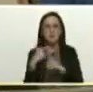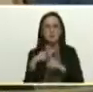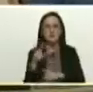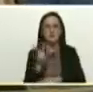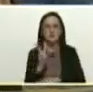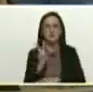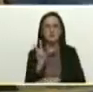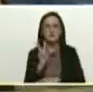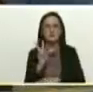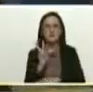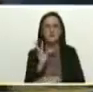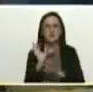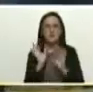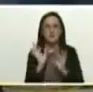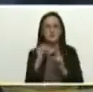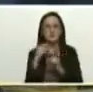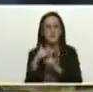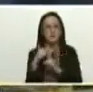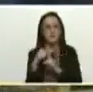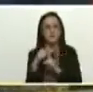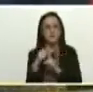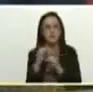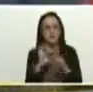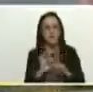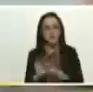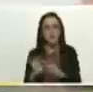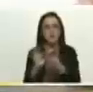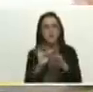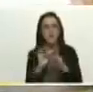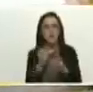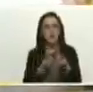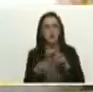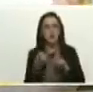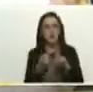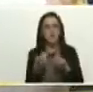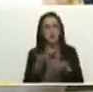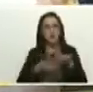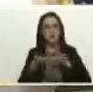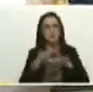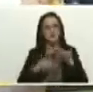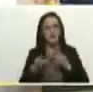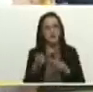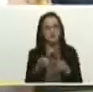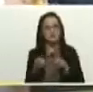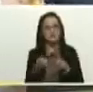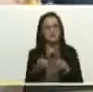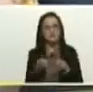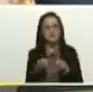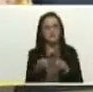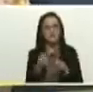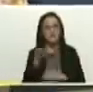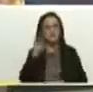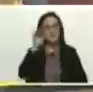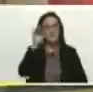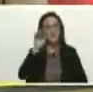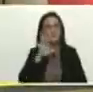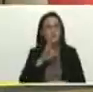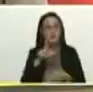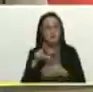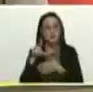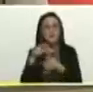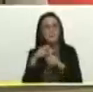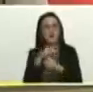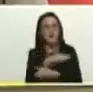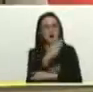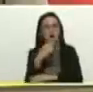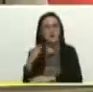y apunta en la dirección correcta de la unión económica, comercial y monetaria futura de América Latina y el